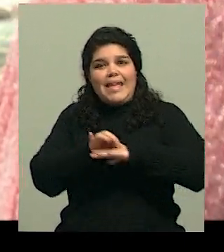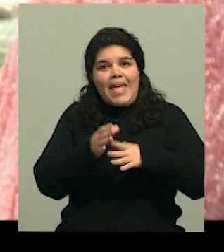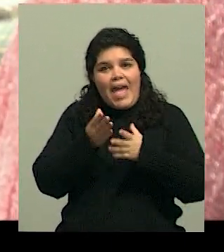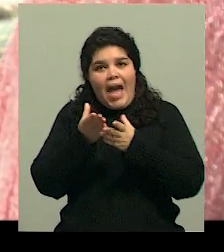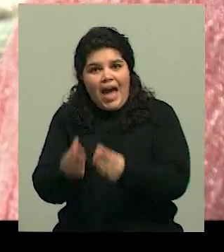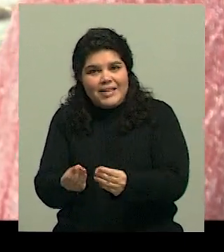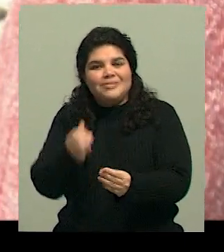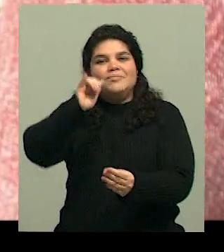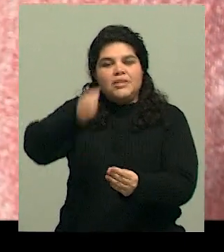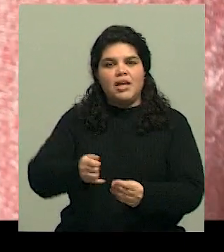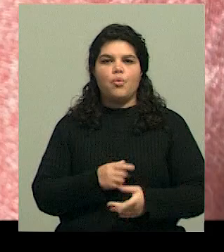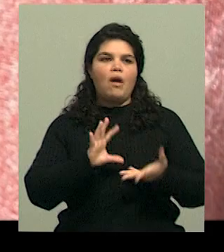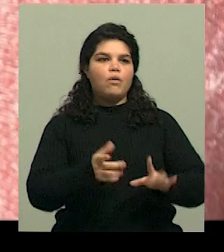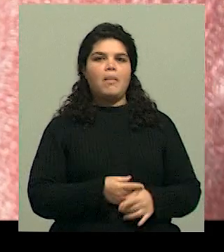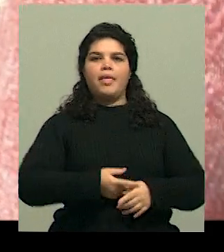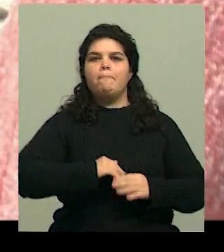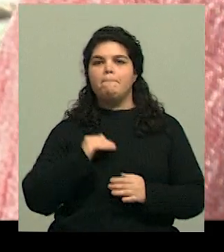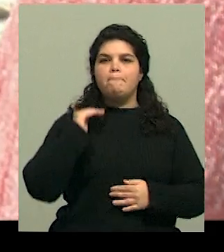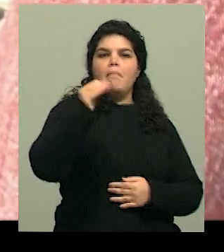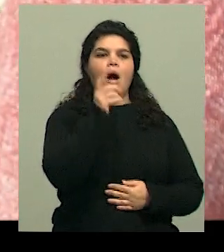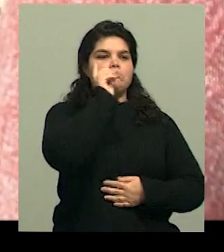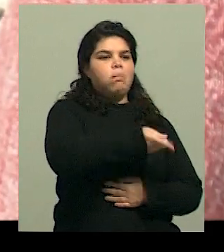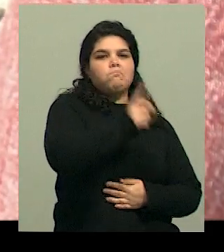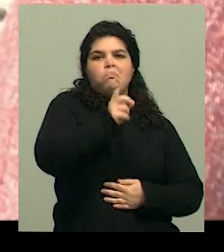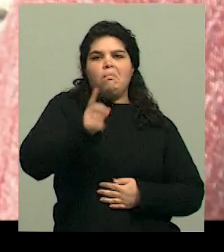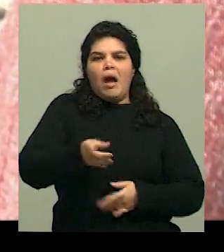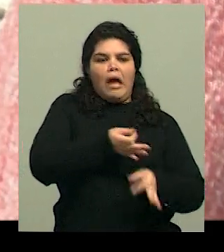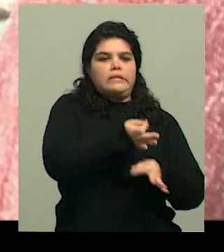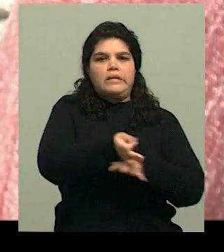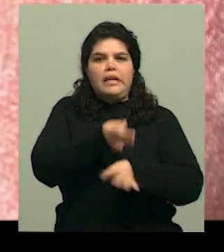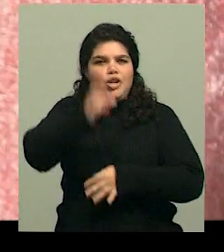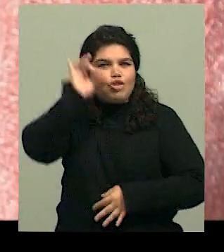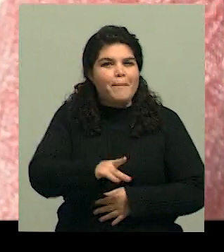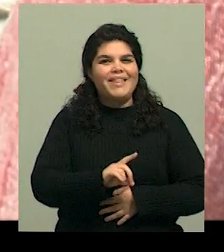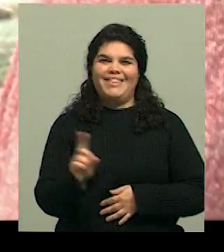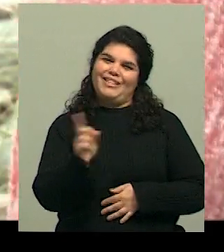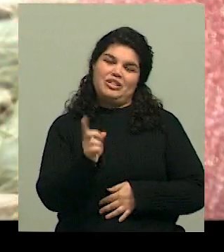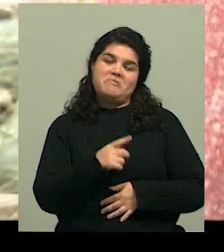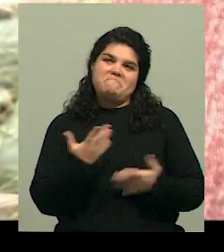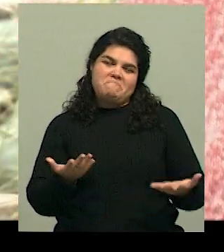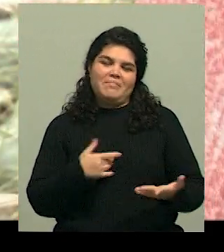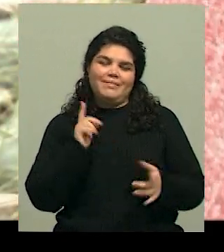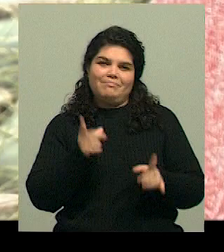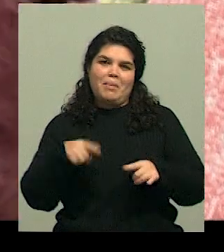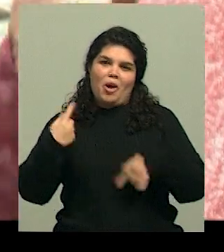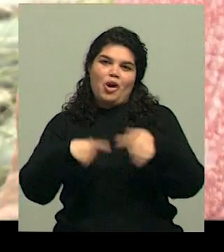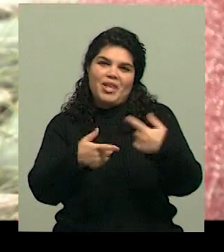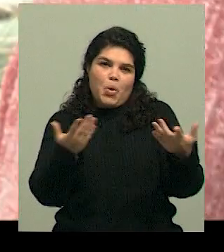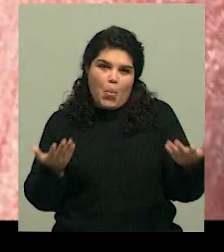eso de impartir clases ya no va más. Que eso no quiere decir que no suceda. Claro, sí, sucede. Las